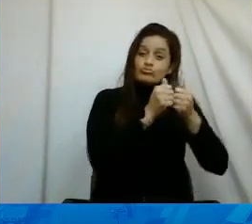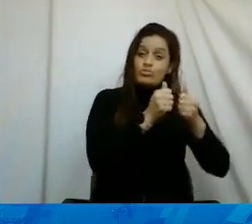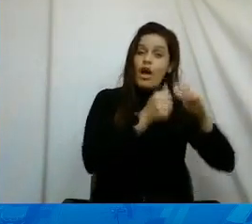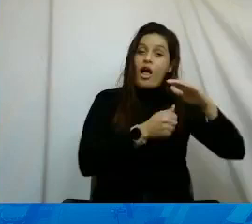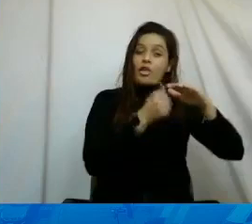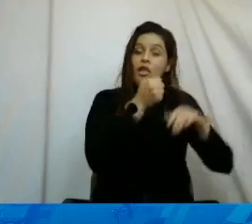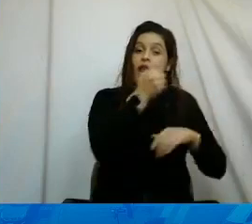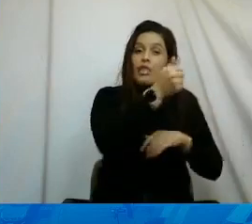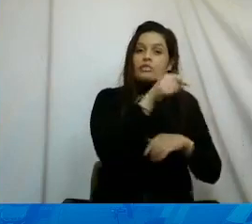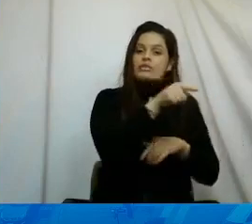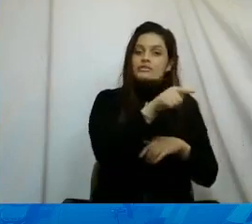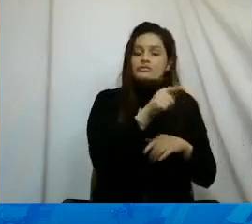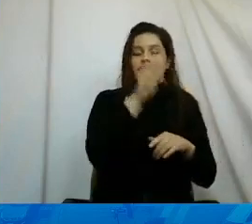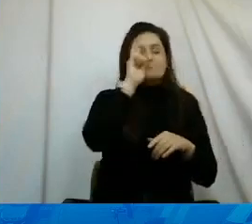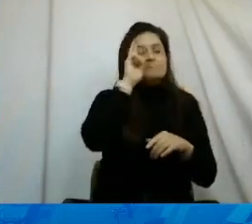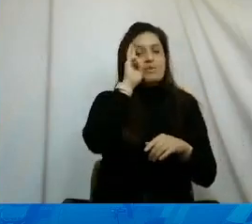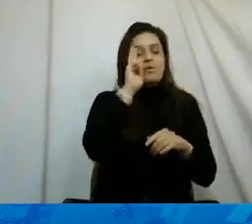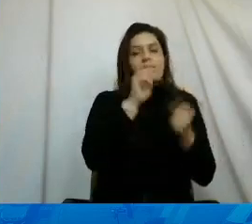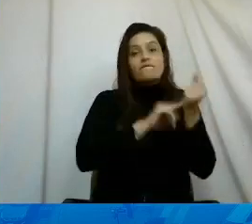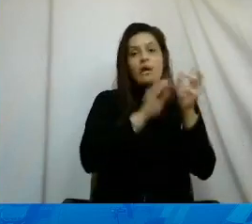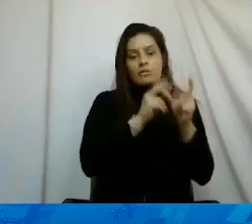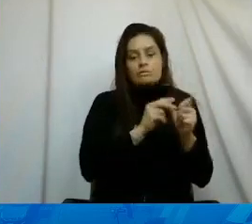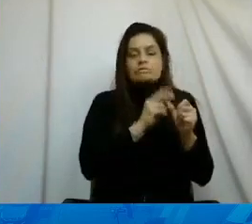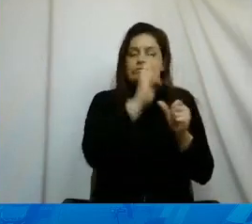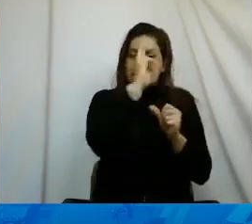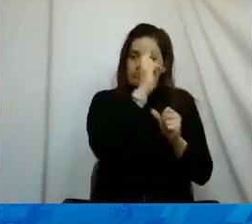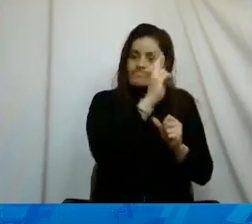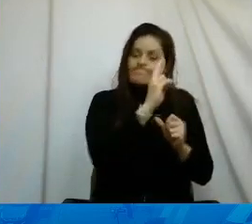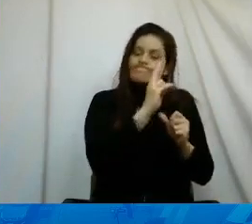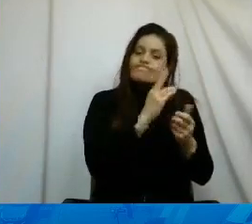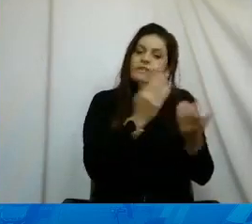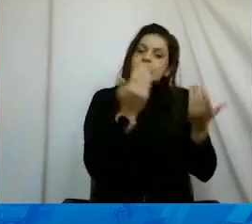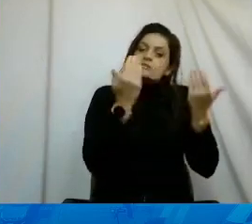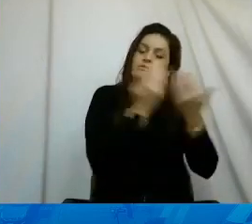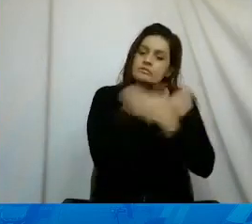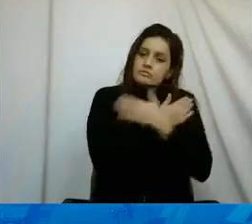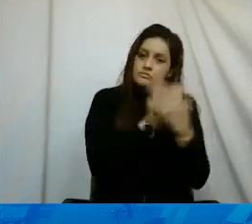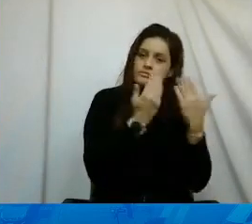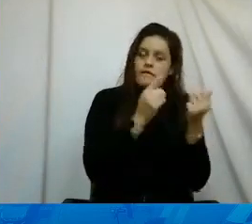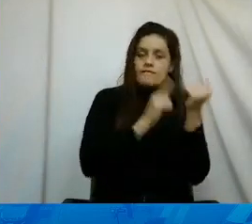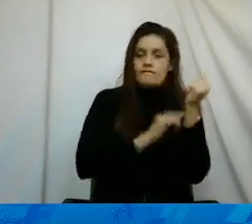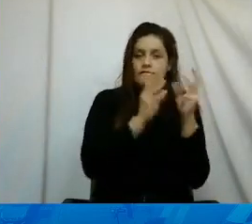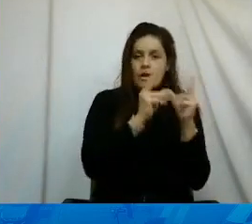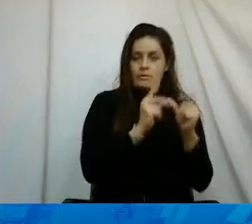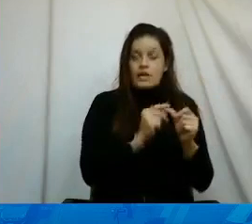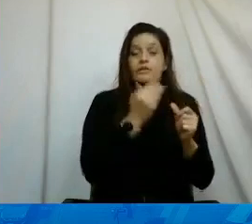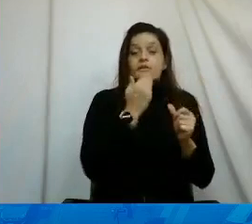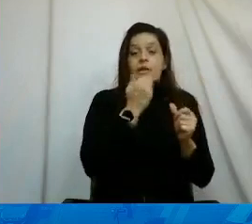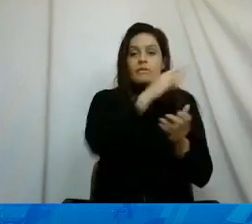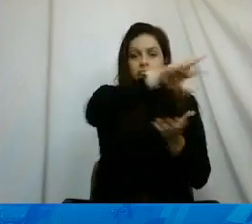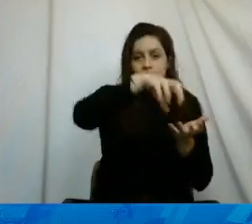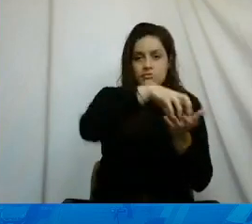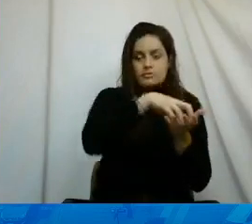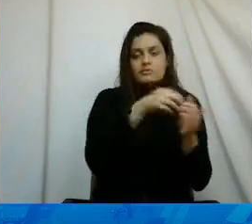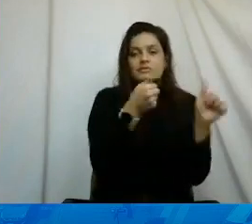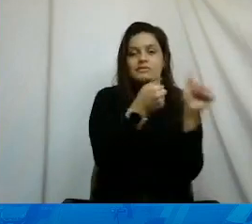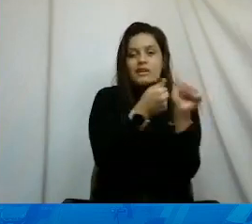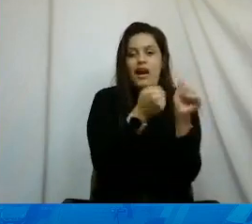por ser compañeros de partido. Así que nuestras condolencias a todo su círculo cercano